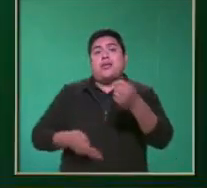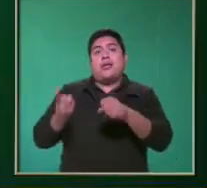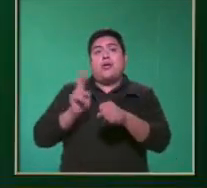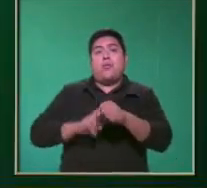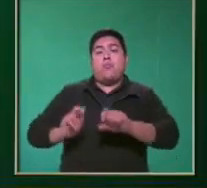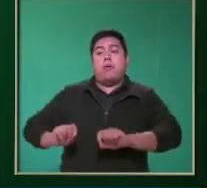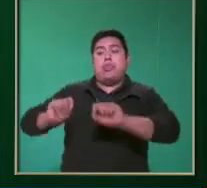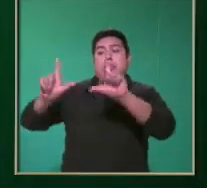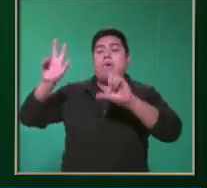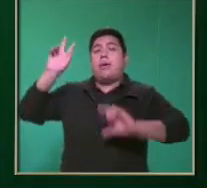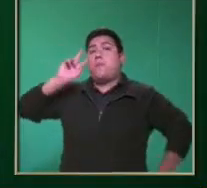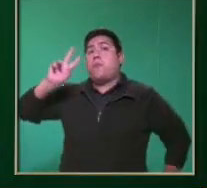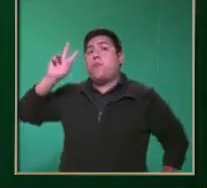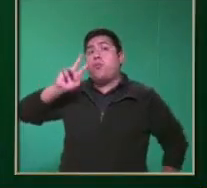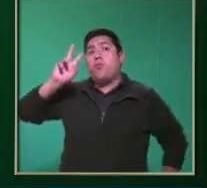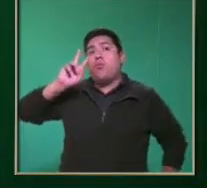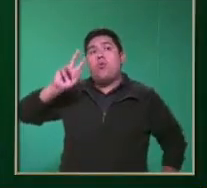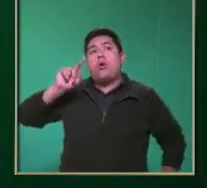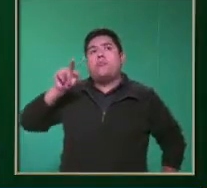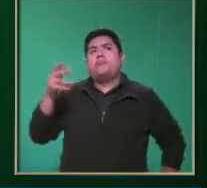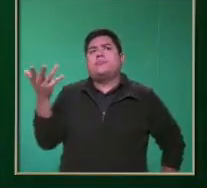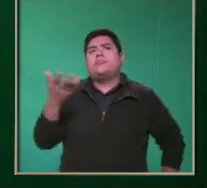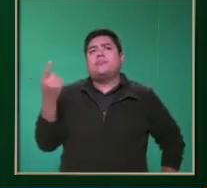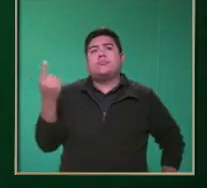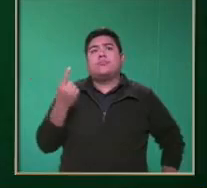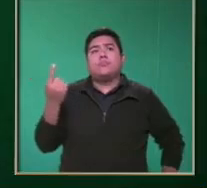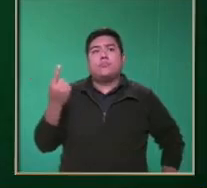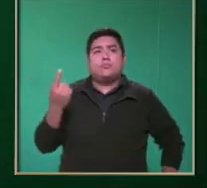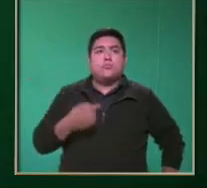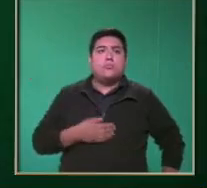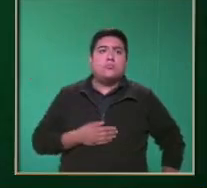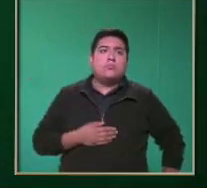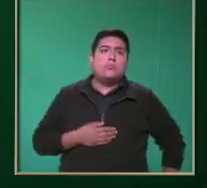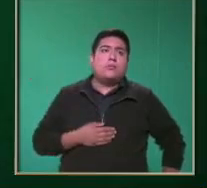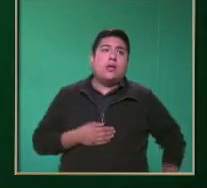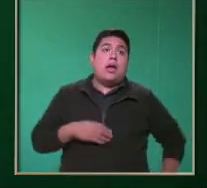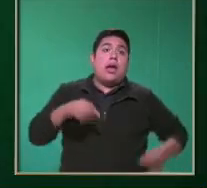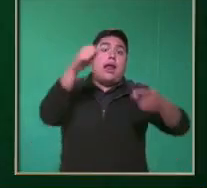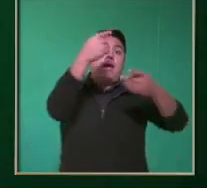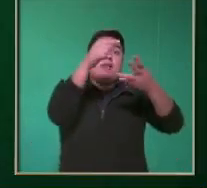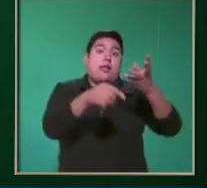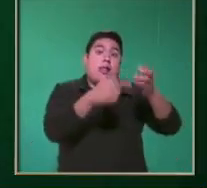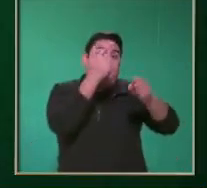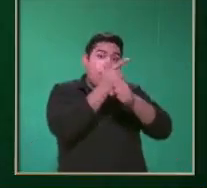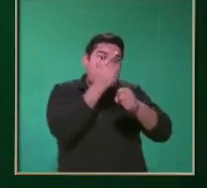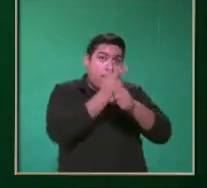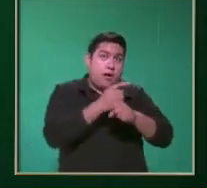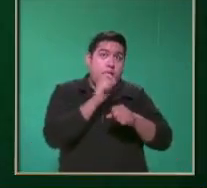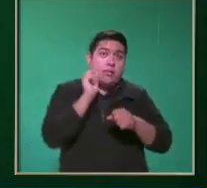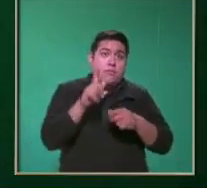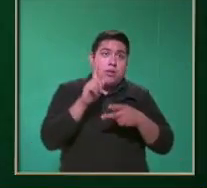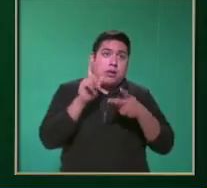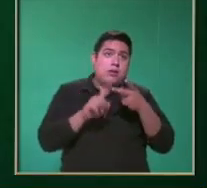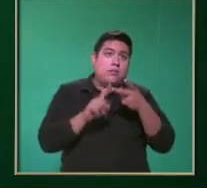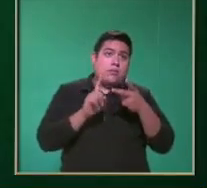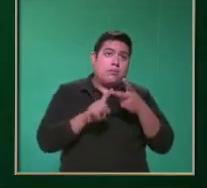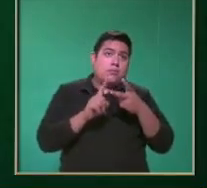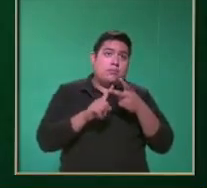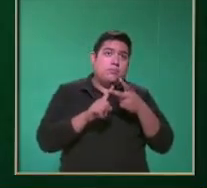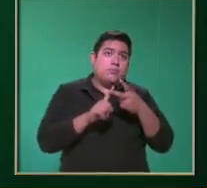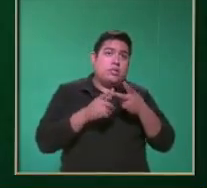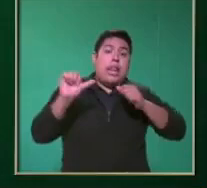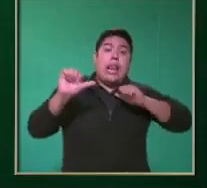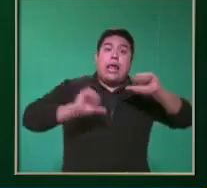en pantalla. ¿Qué vamos a hacer con ellas? Vamos a identificar características, vamos a identificar